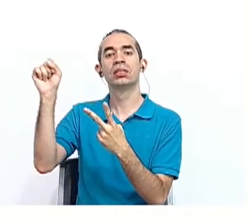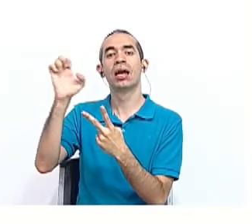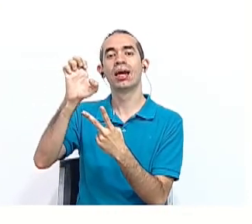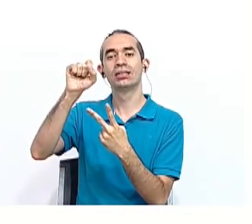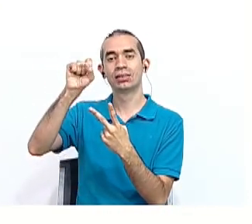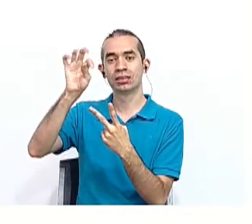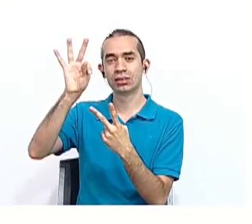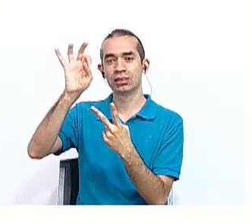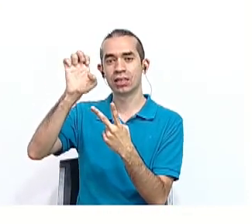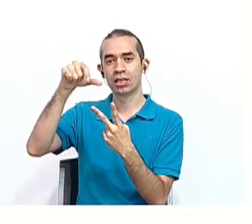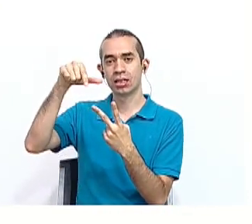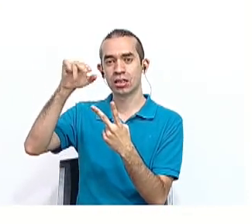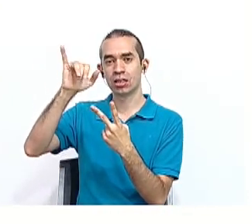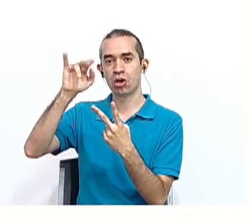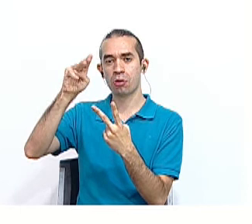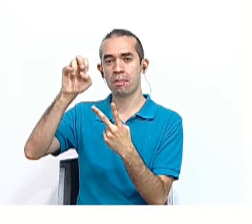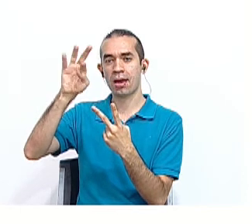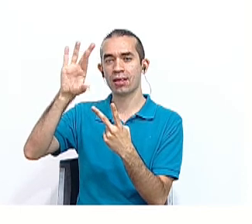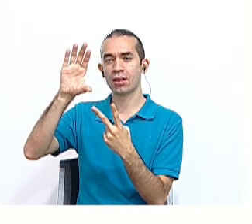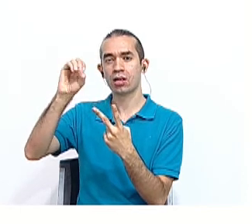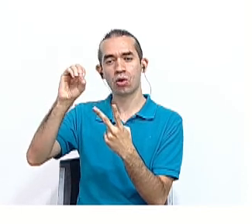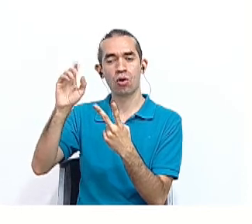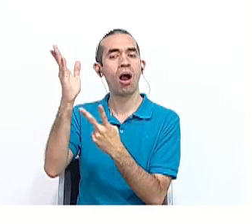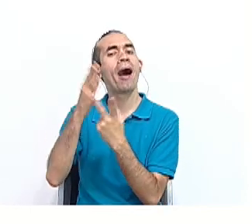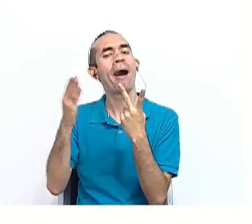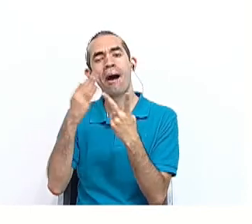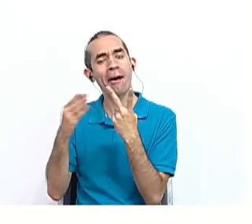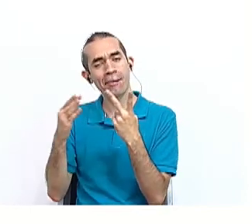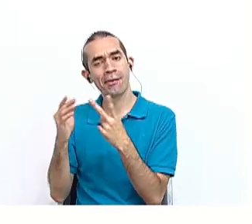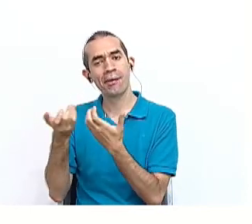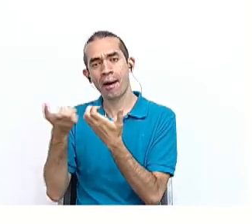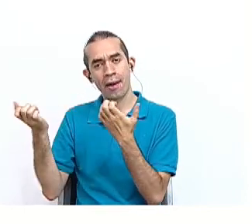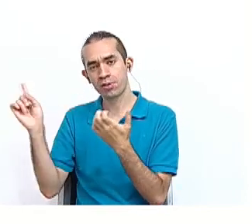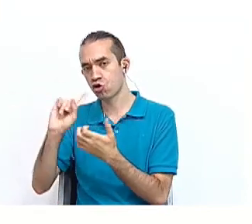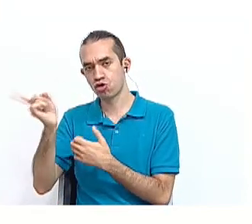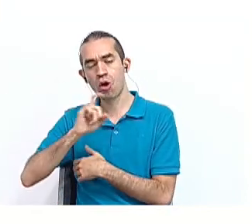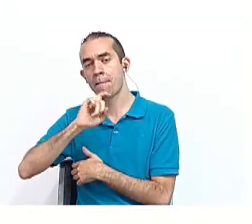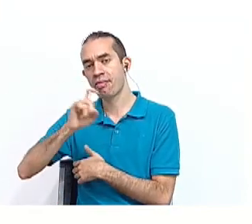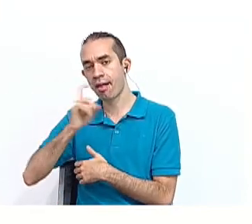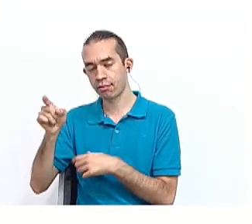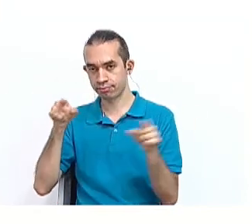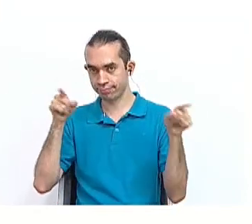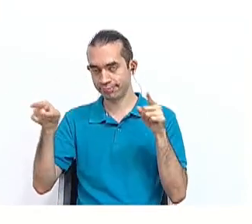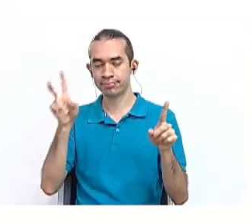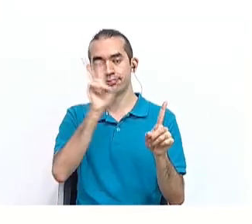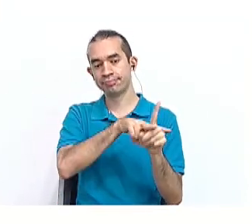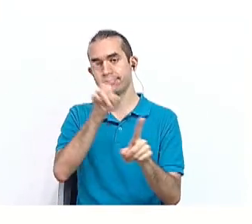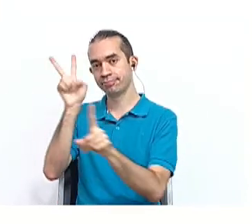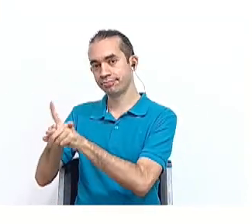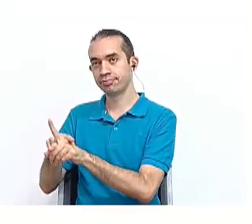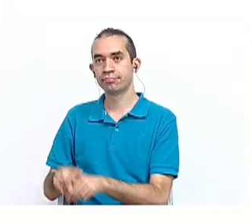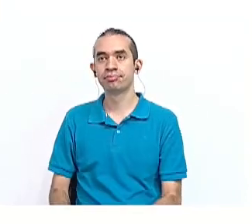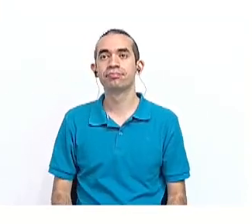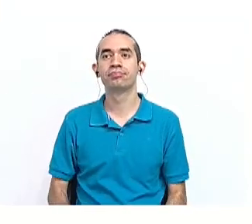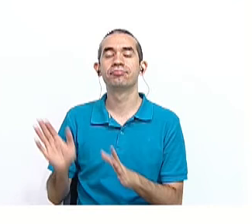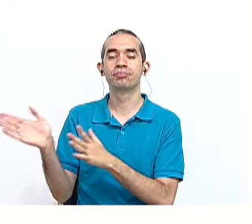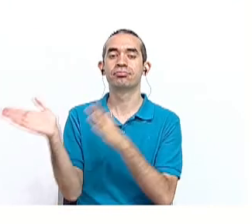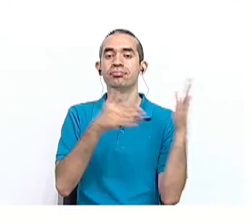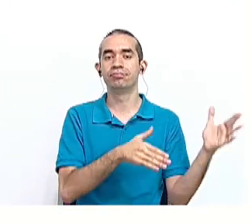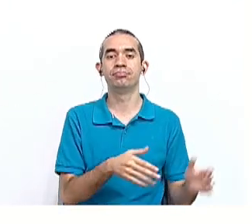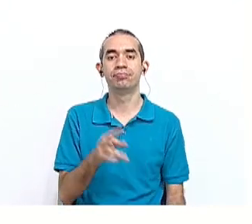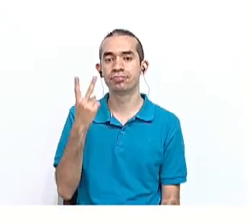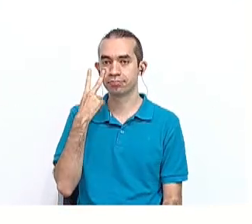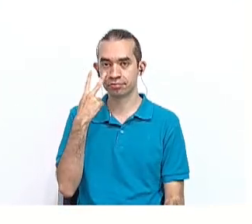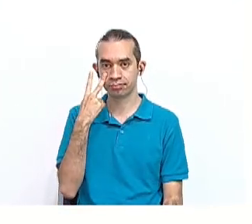estequiométrico cuando vamos a trabajar con elementos no metálicos. Vamos a ilustrar con